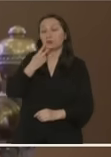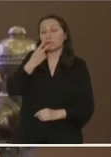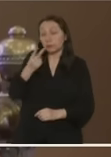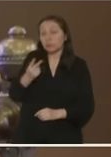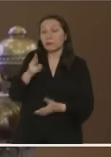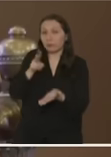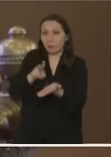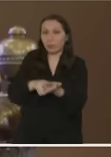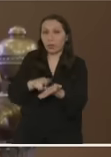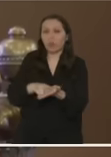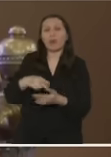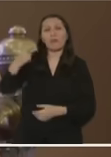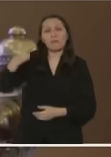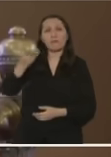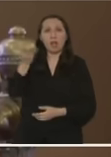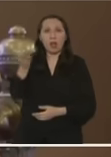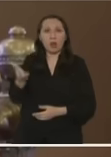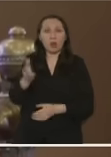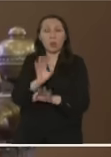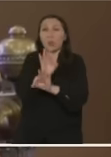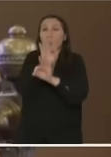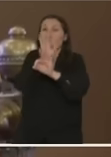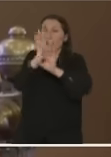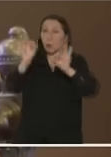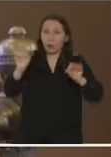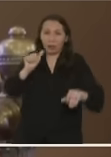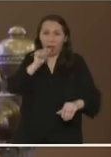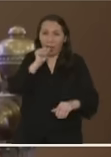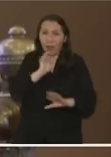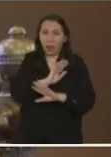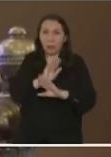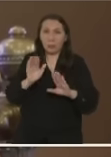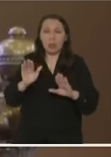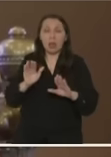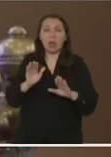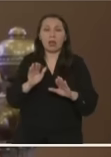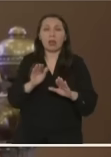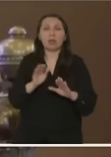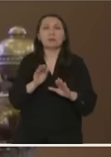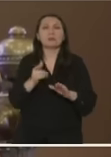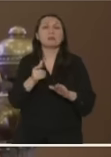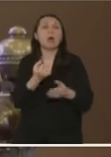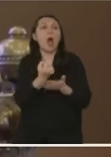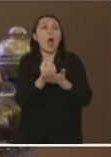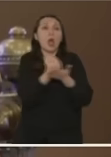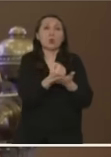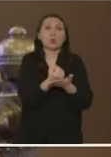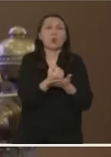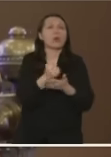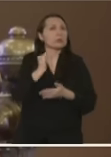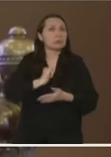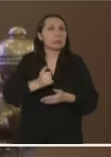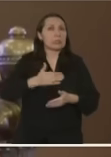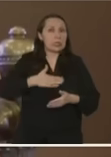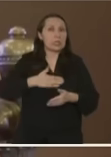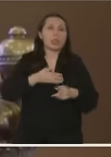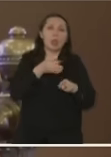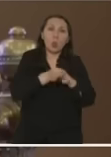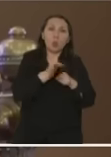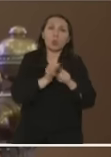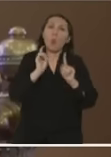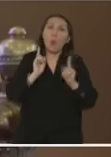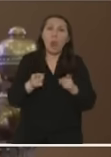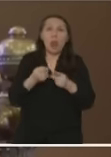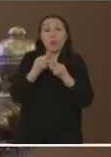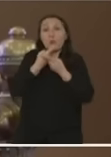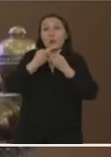reconozco y valoro que nunca jamás se restó a brindar ayuda y consejo, a pesar de las